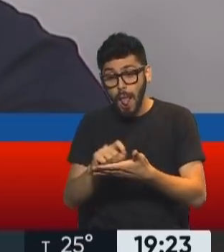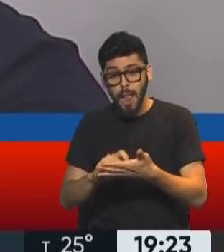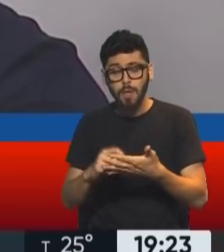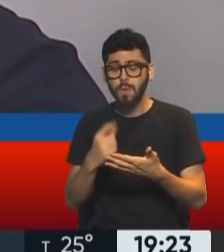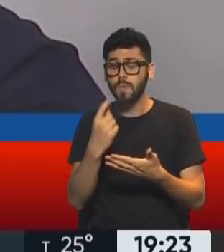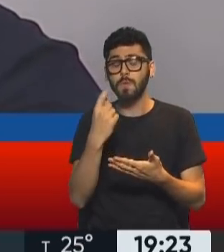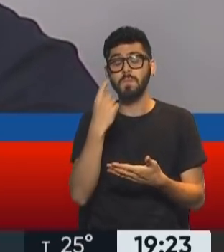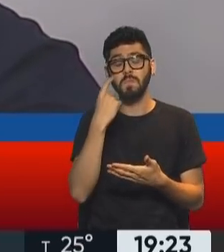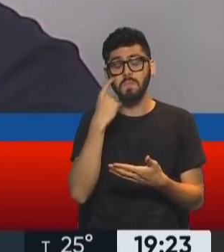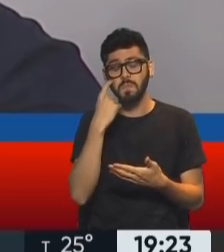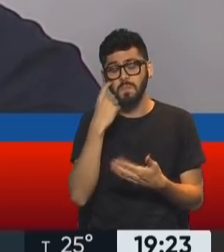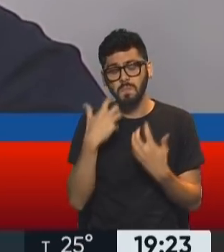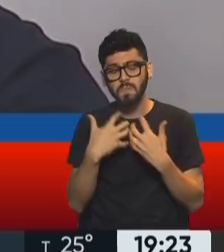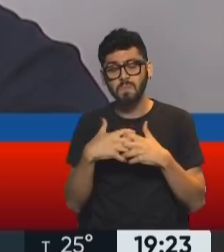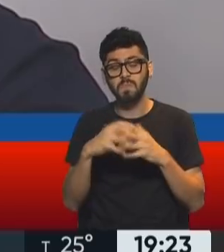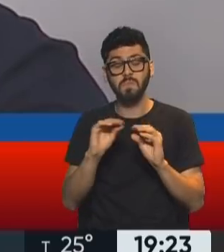que es objetiva